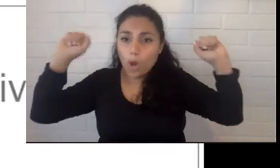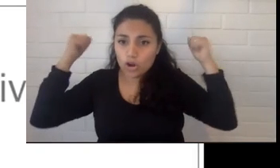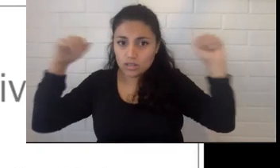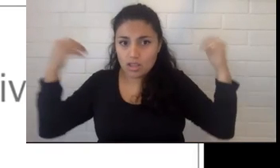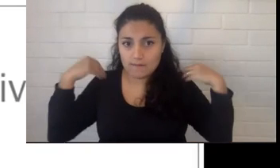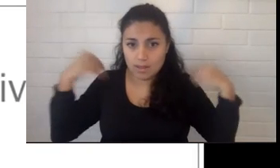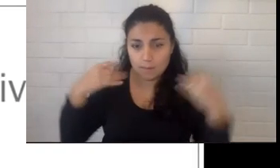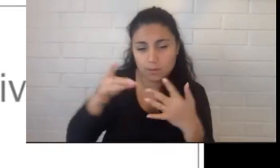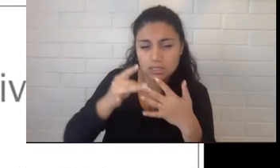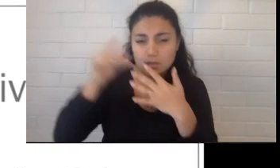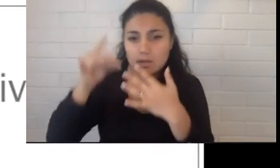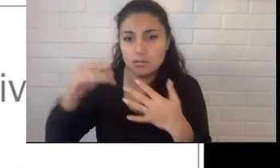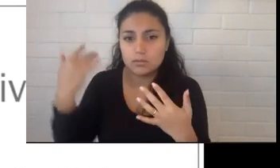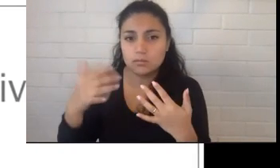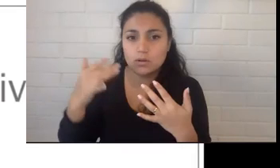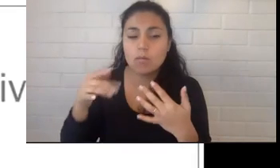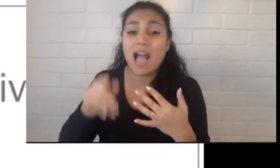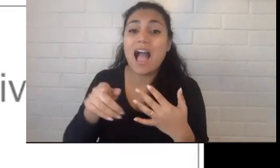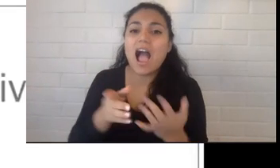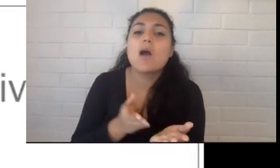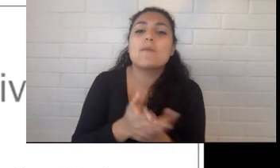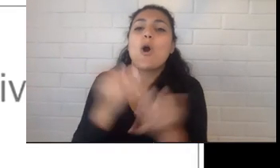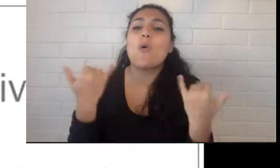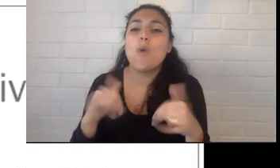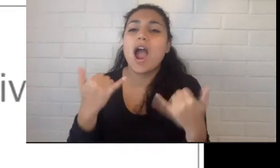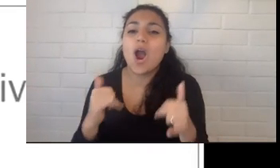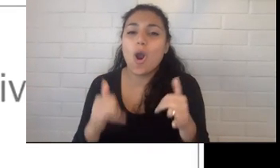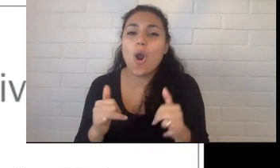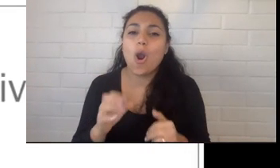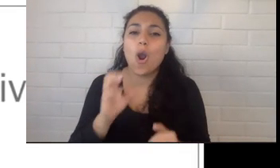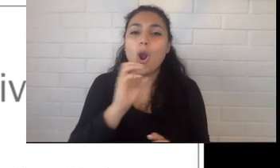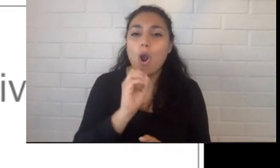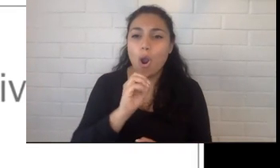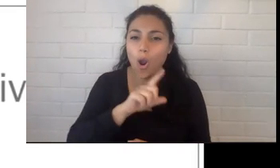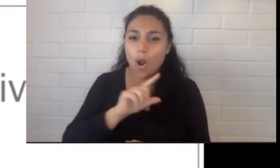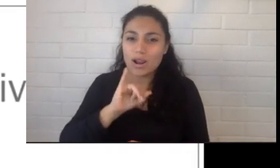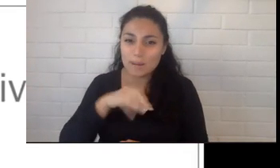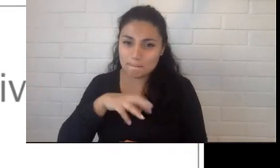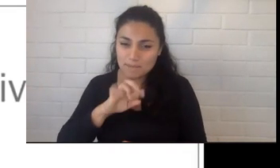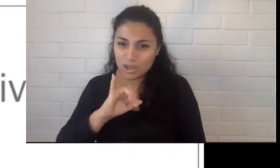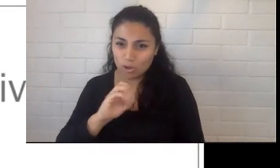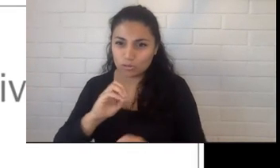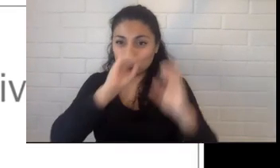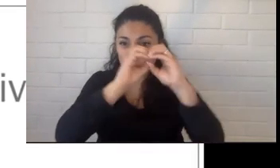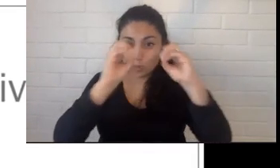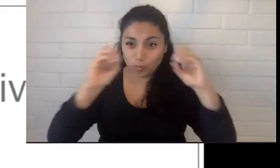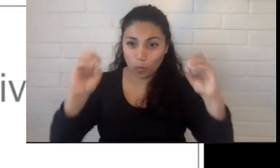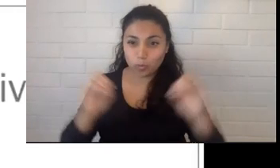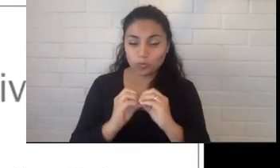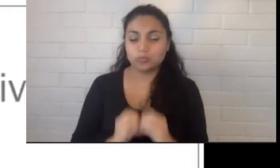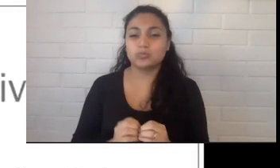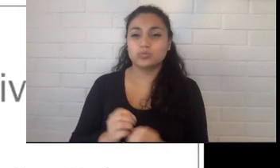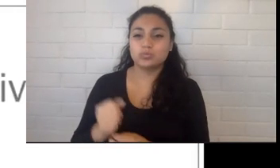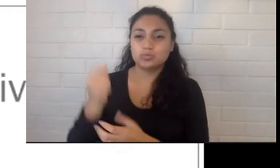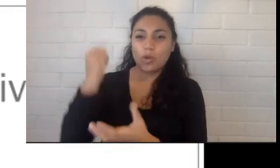Principalmente está desarrollada con la restauración de los Juegos Olímpicos modernos, ¿ya? Porque uno de los objetivos,